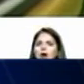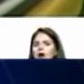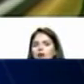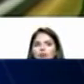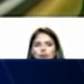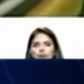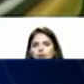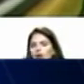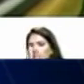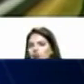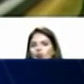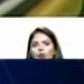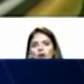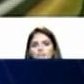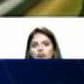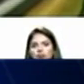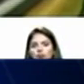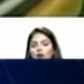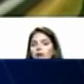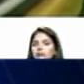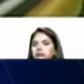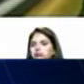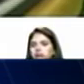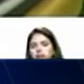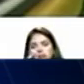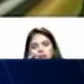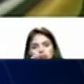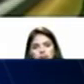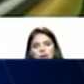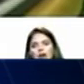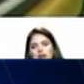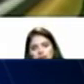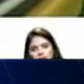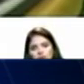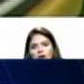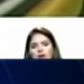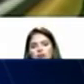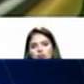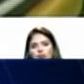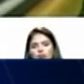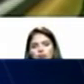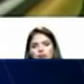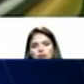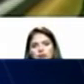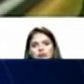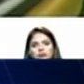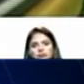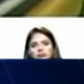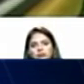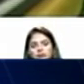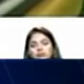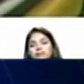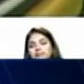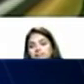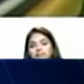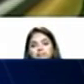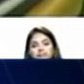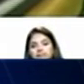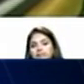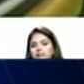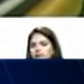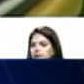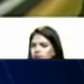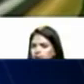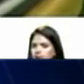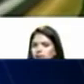la sociedad completa, un diálogo que procure el entendimiento, un diálogo que sofoque